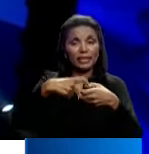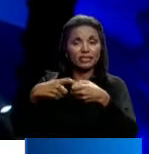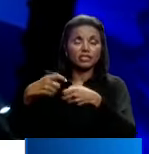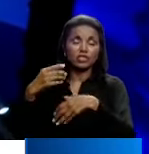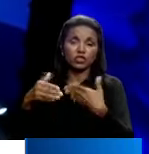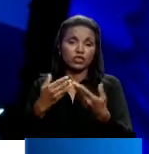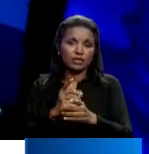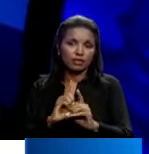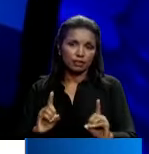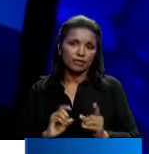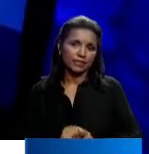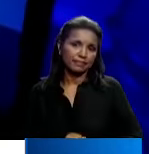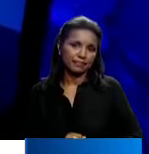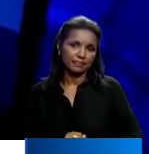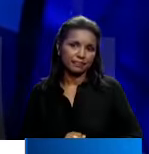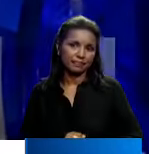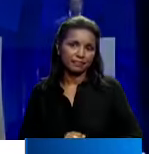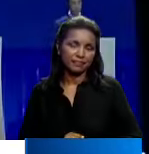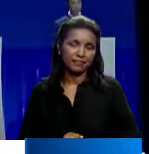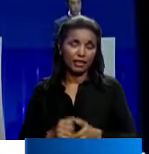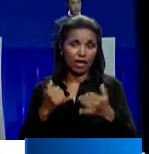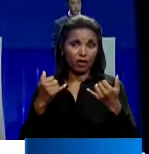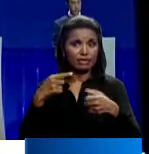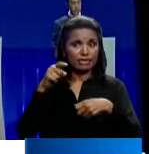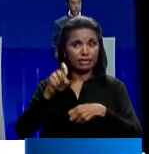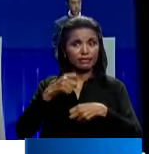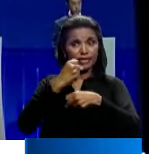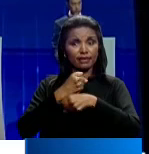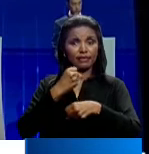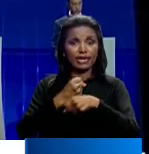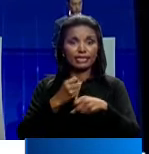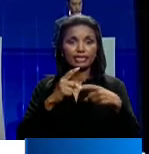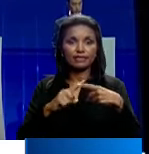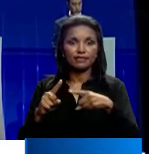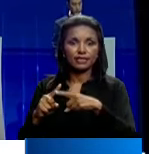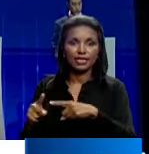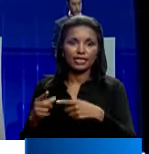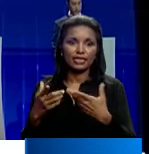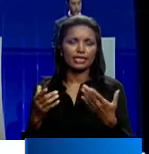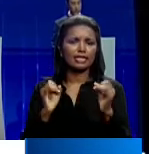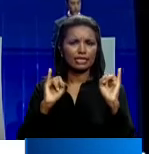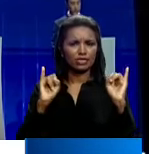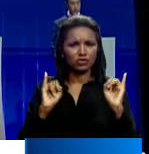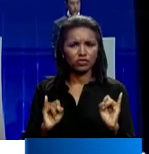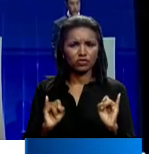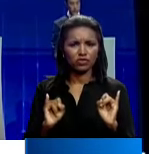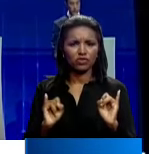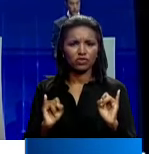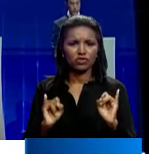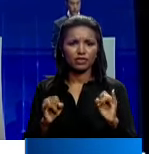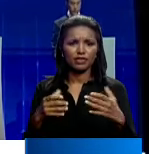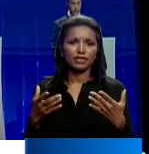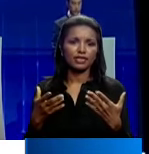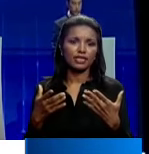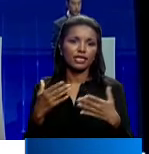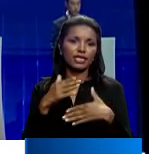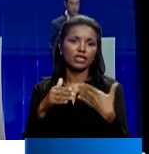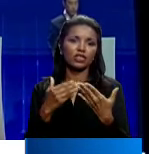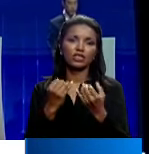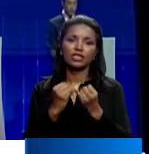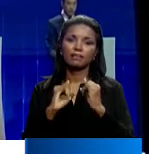y democrático. Así es, y para ello se deberá trabajar en cambios puntuales de la Constitución con el fin de salvaguardar